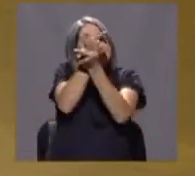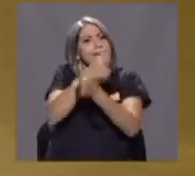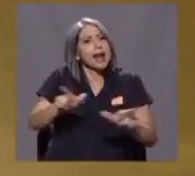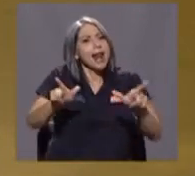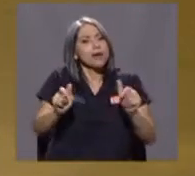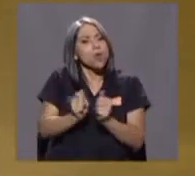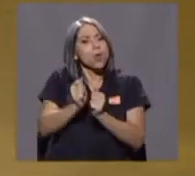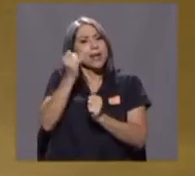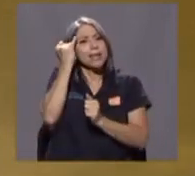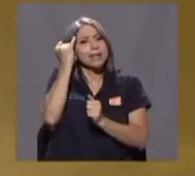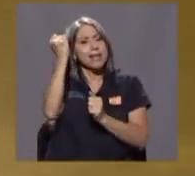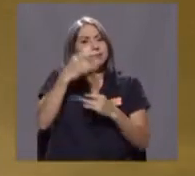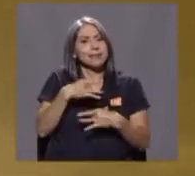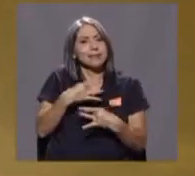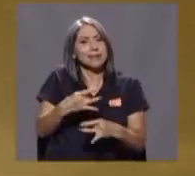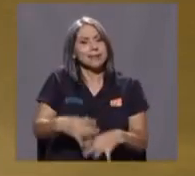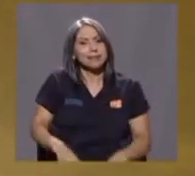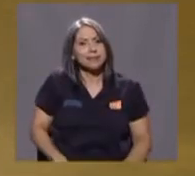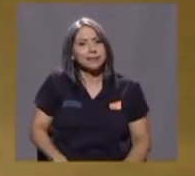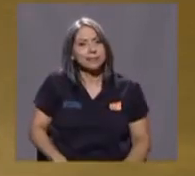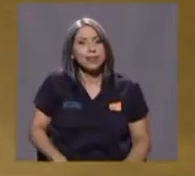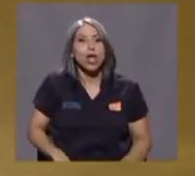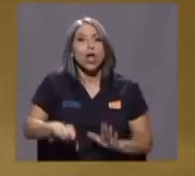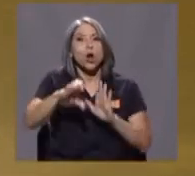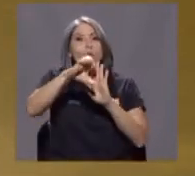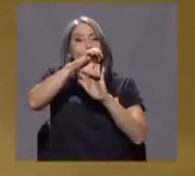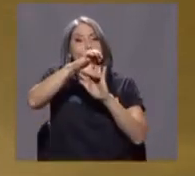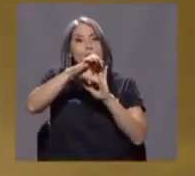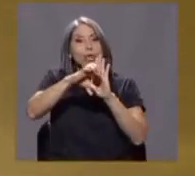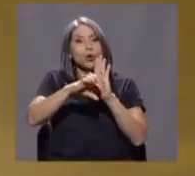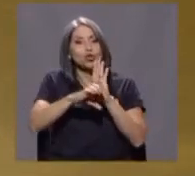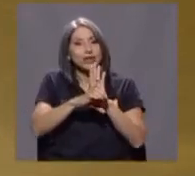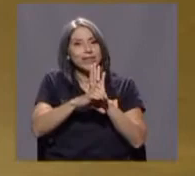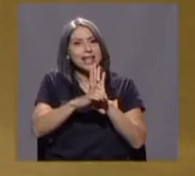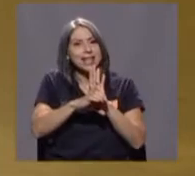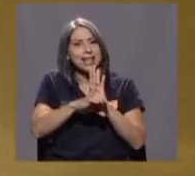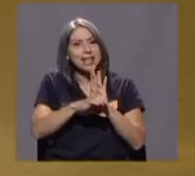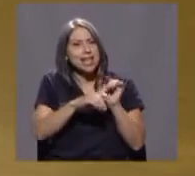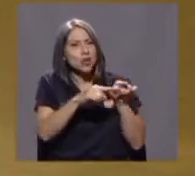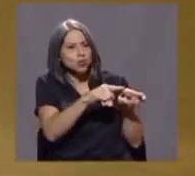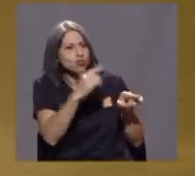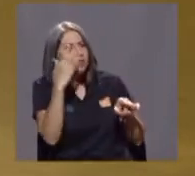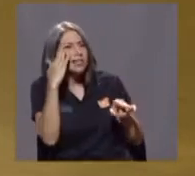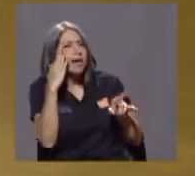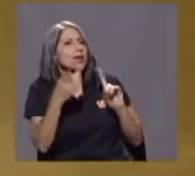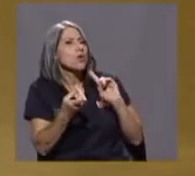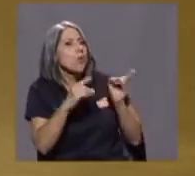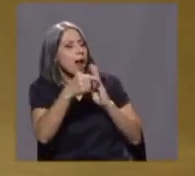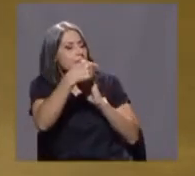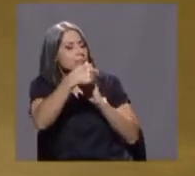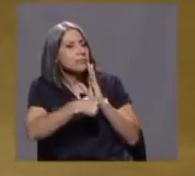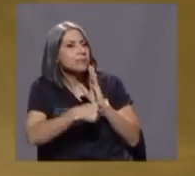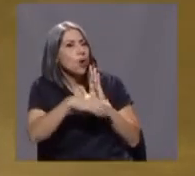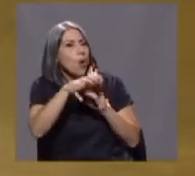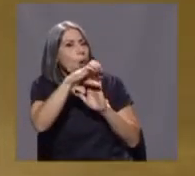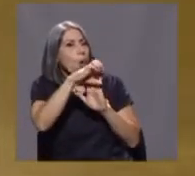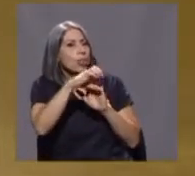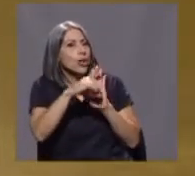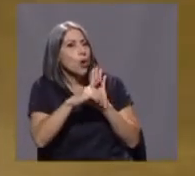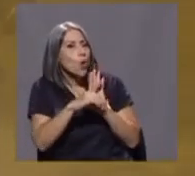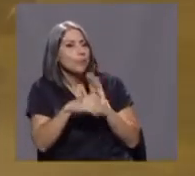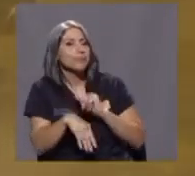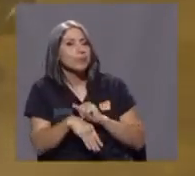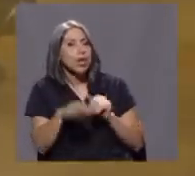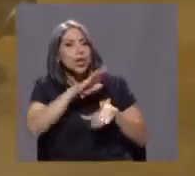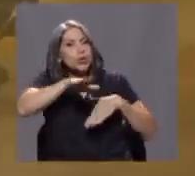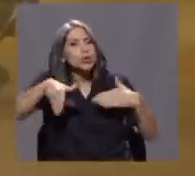derecho, el Código Civil, si mi memoria no me engaña, y usted sí sabe cuál código, todo ese